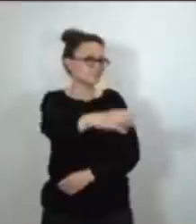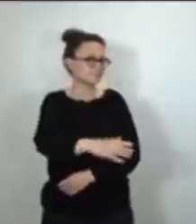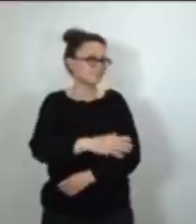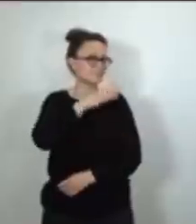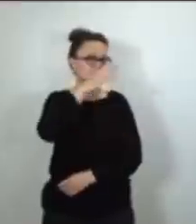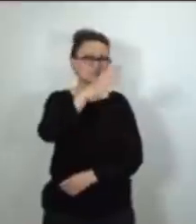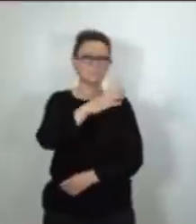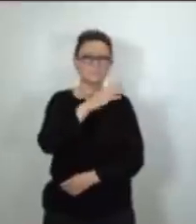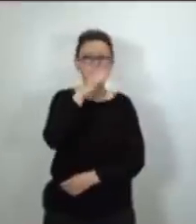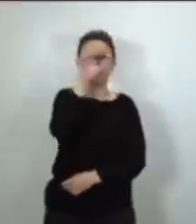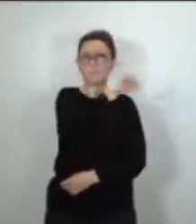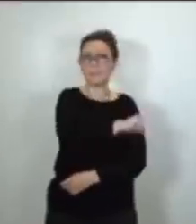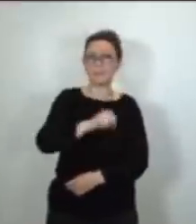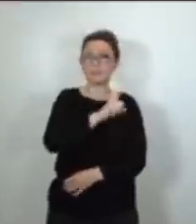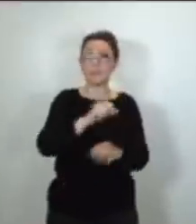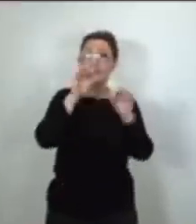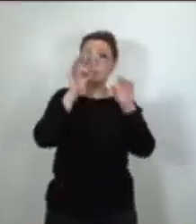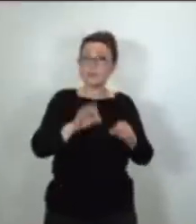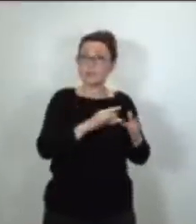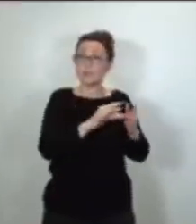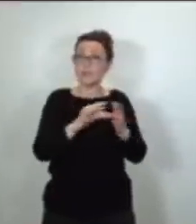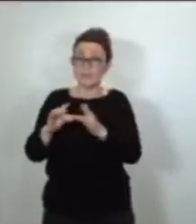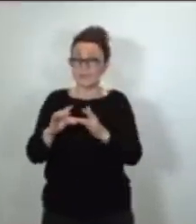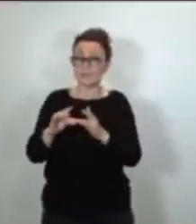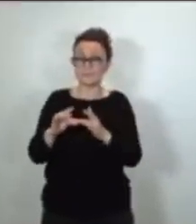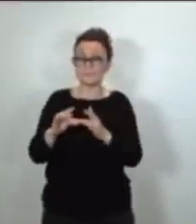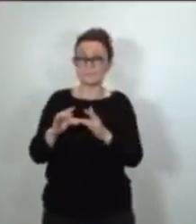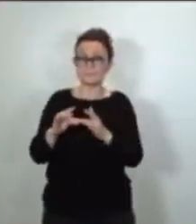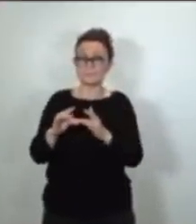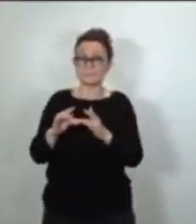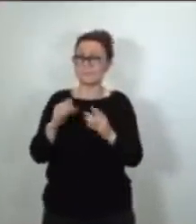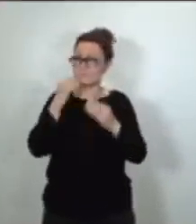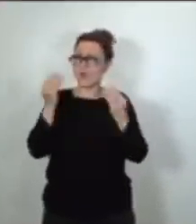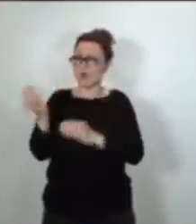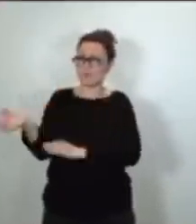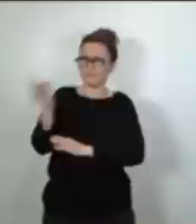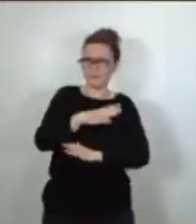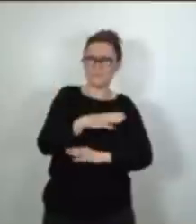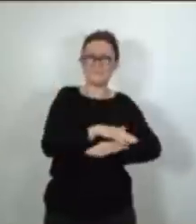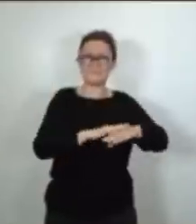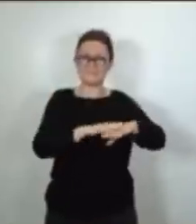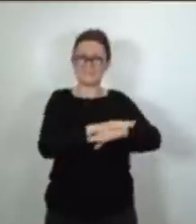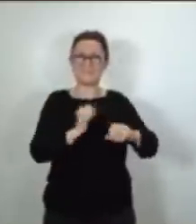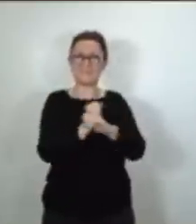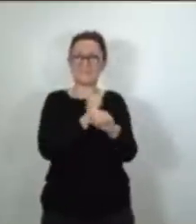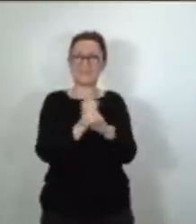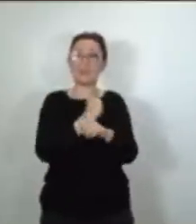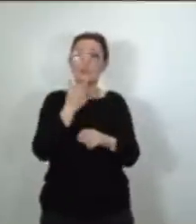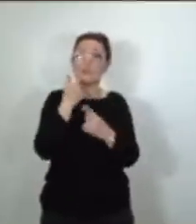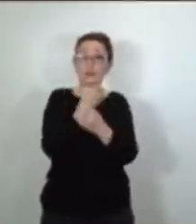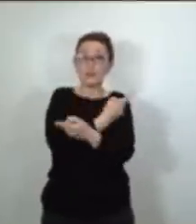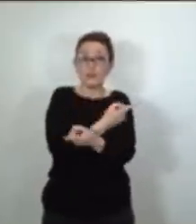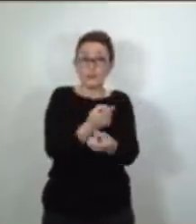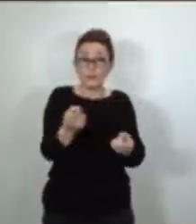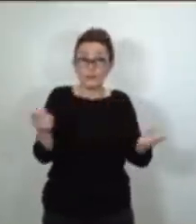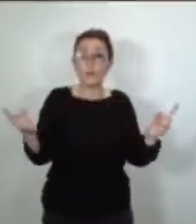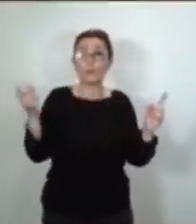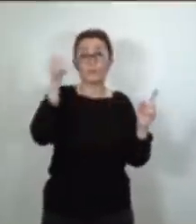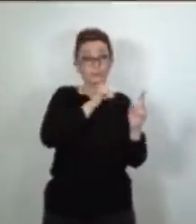ser mucho mejor líder aún que ministra de Trabajo. Y lo digo por todos y todas las que estamos